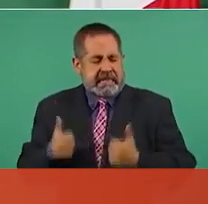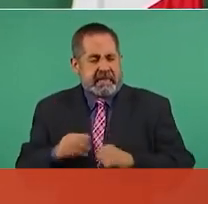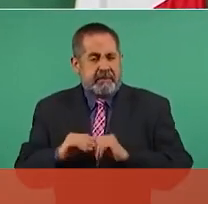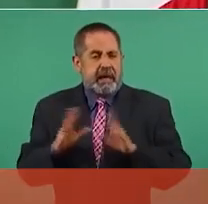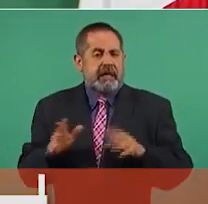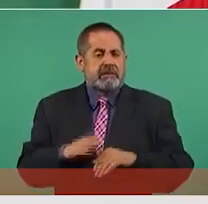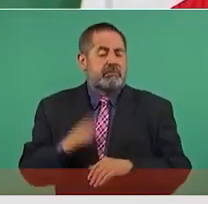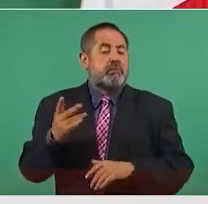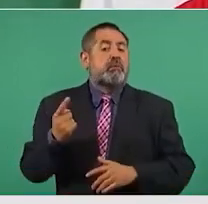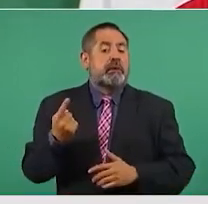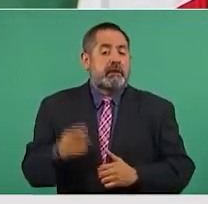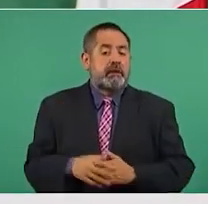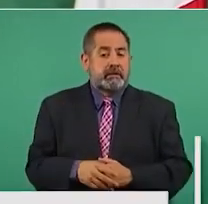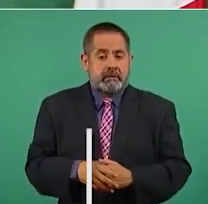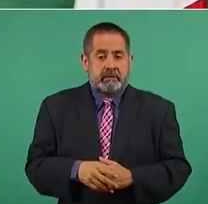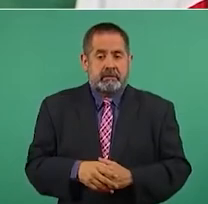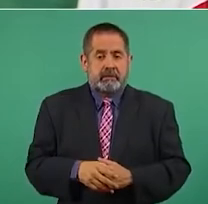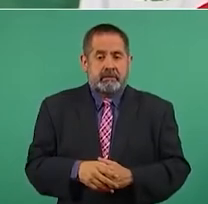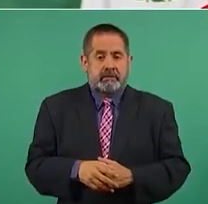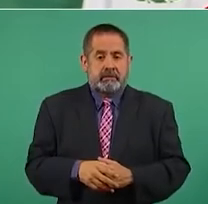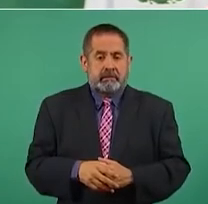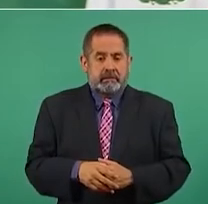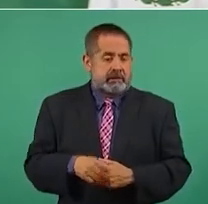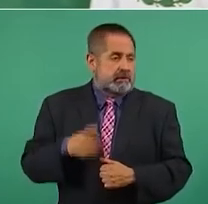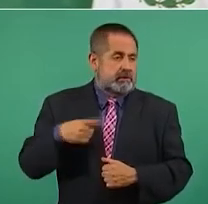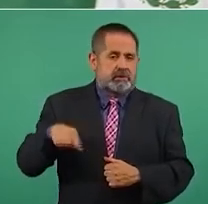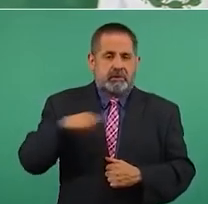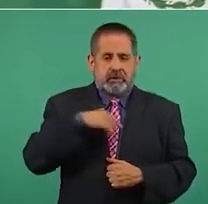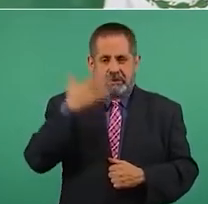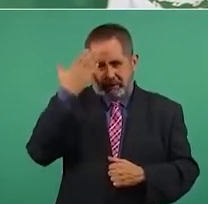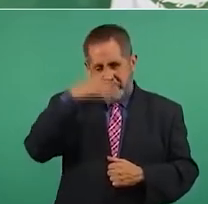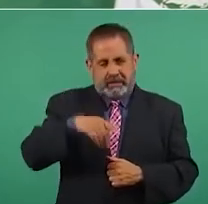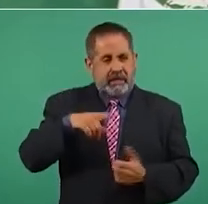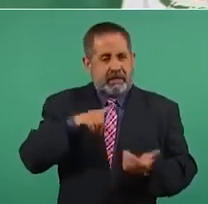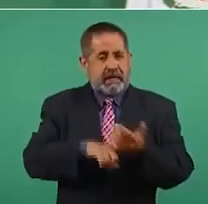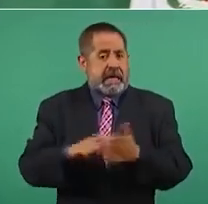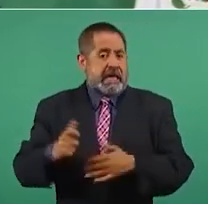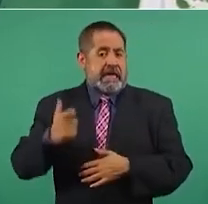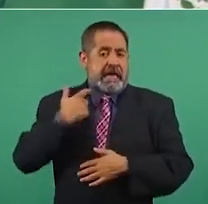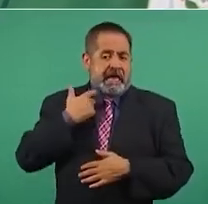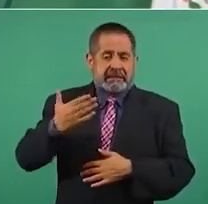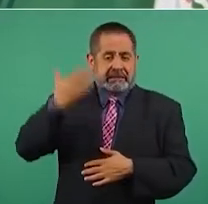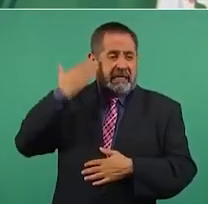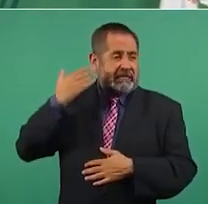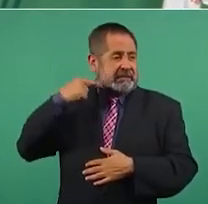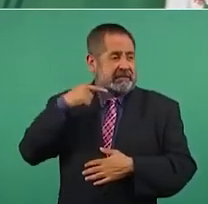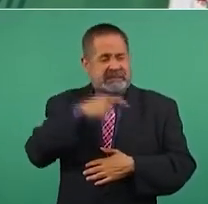Porque todo mundo sabía de la corrupción que imperaba en México.